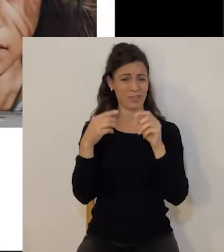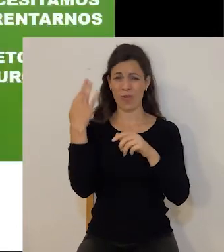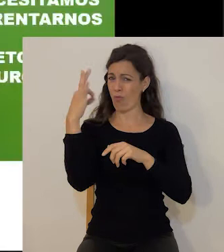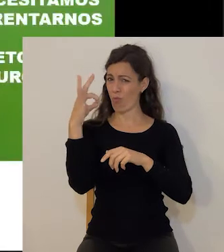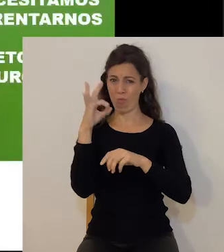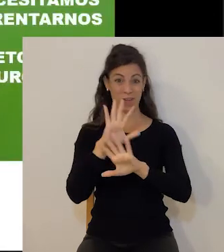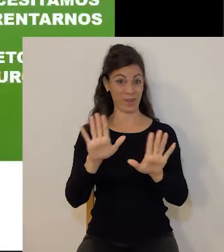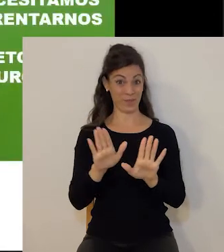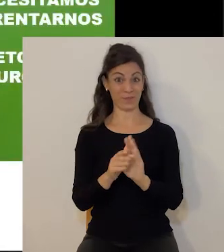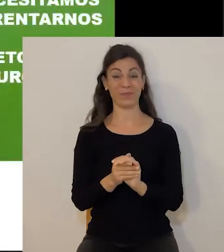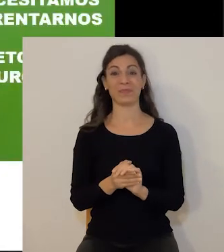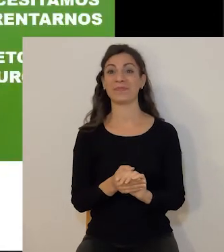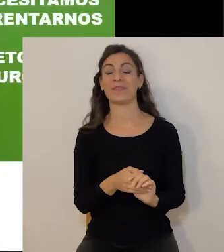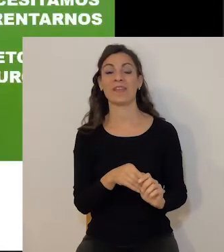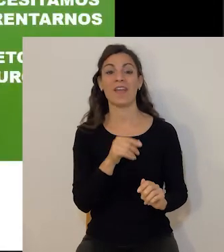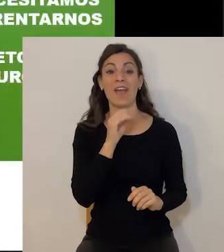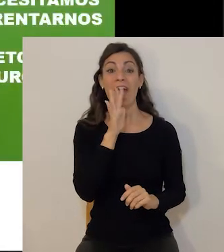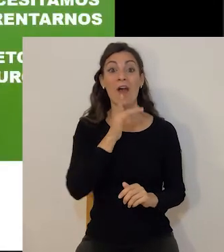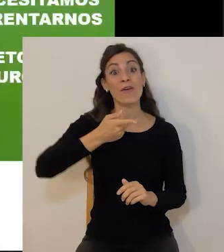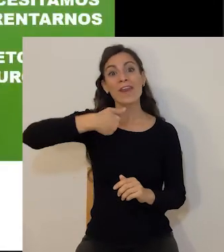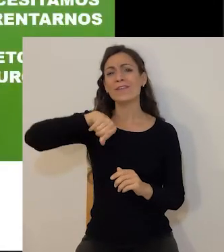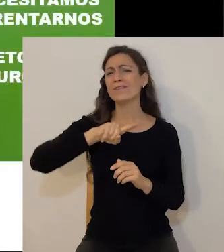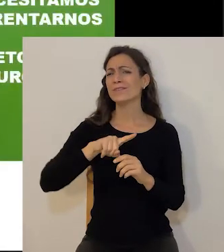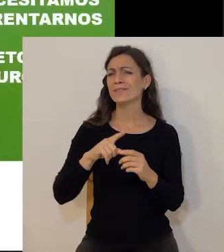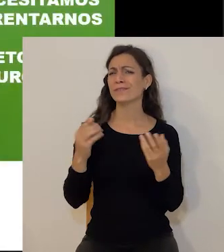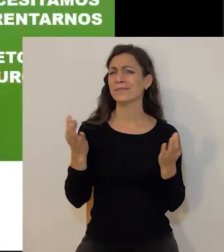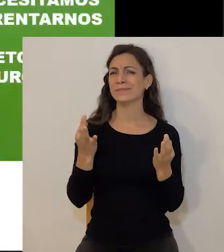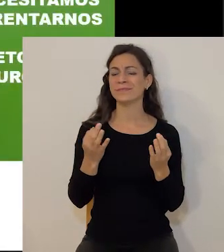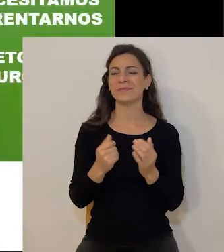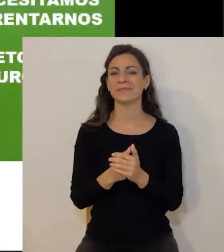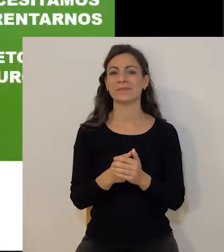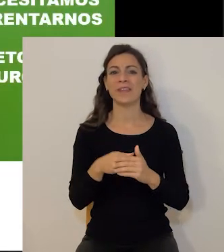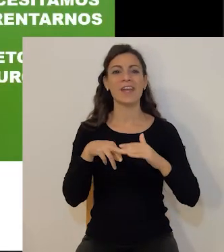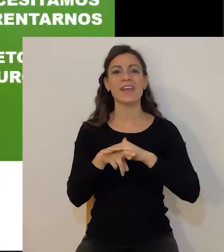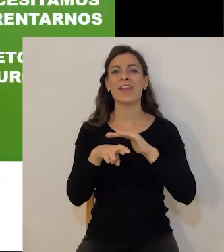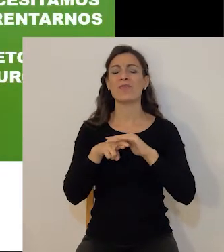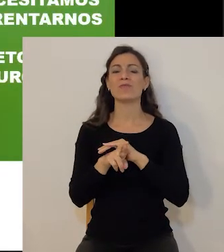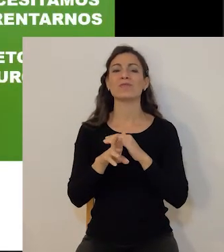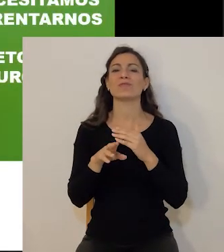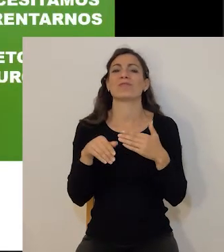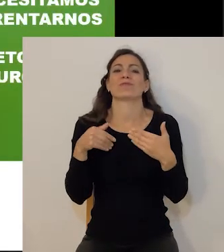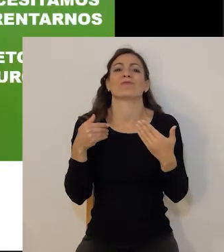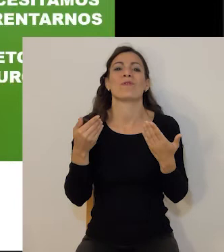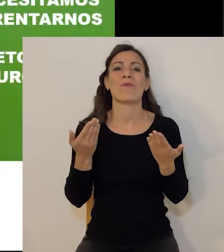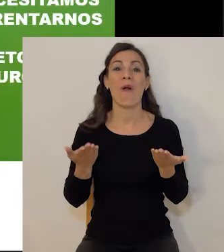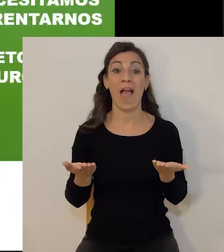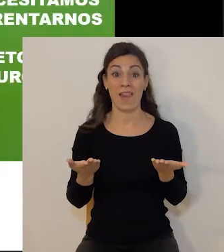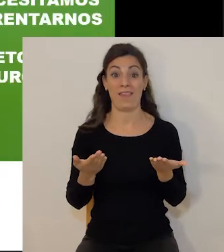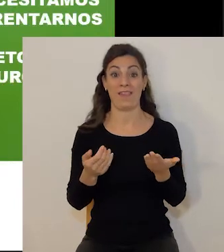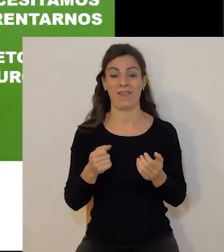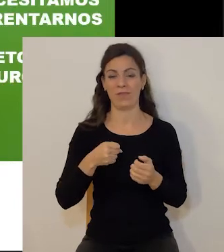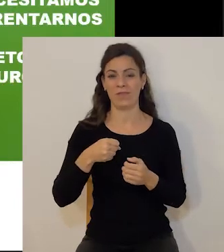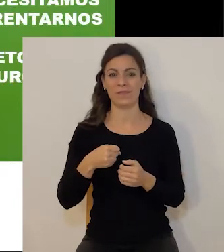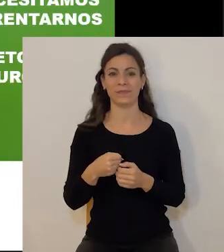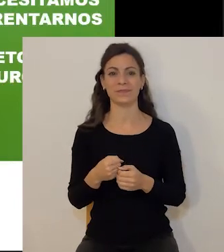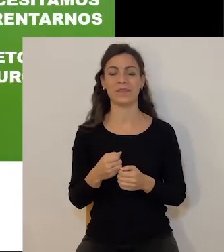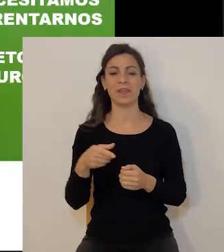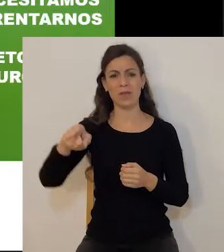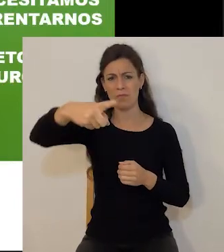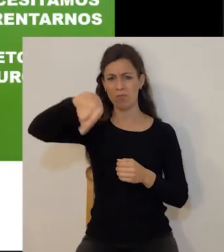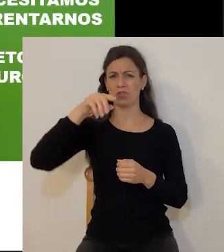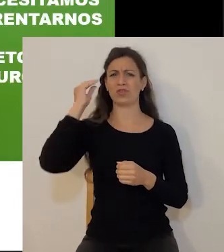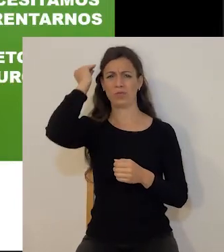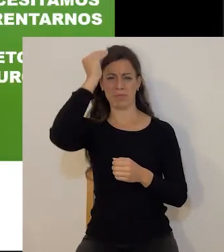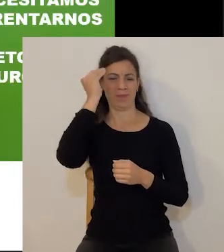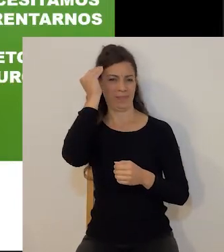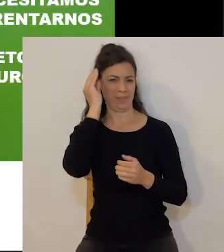que hacer. Y bueno, y vamos a empezar a ver qué recursos tenemos, qué recursos traemos, ¿no? Pero pensar primero,